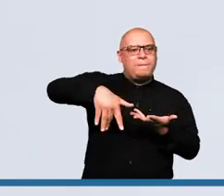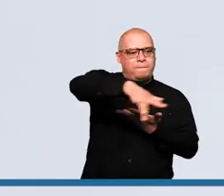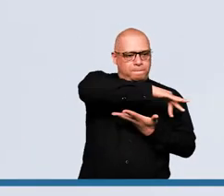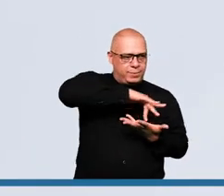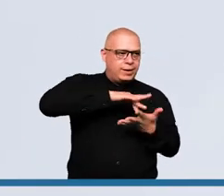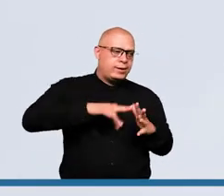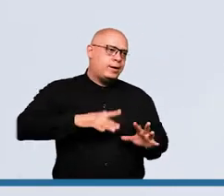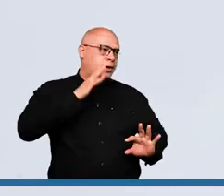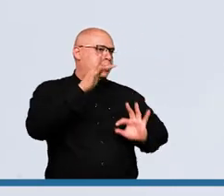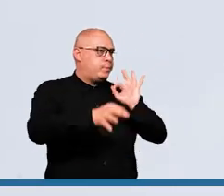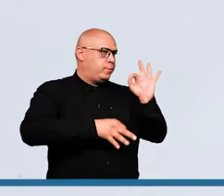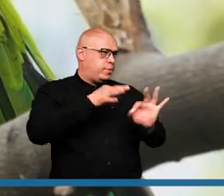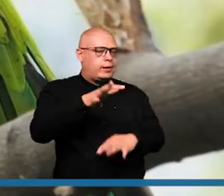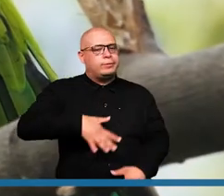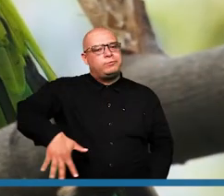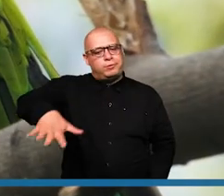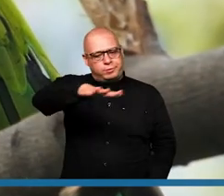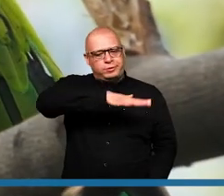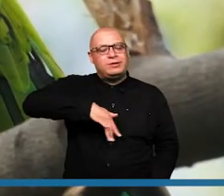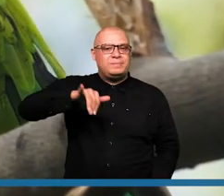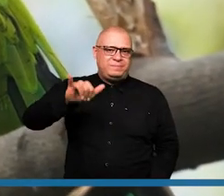nosotros los cuidemos.